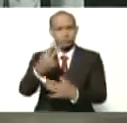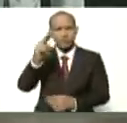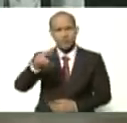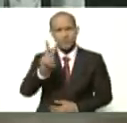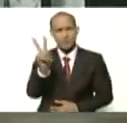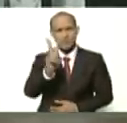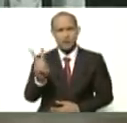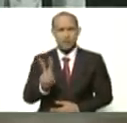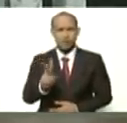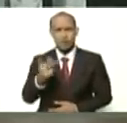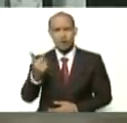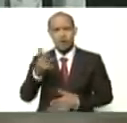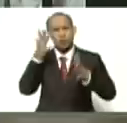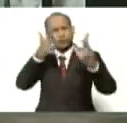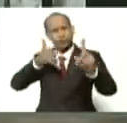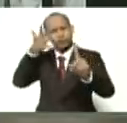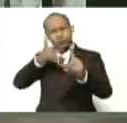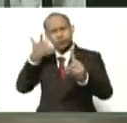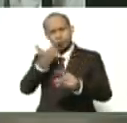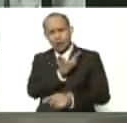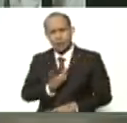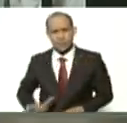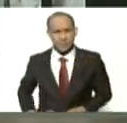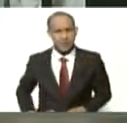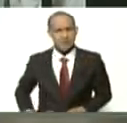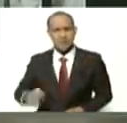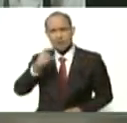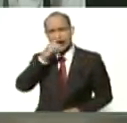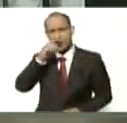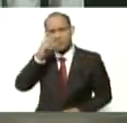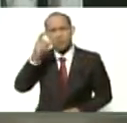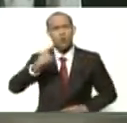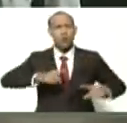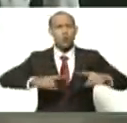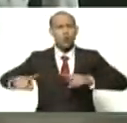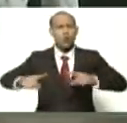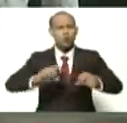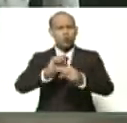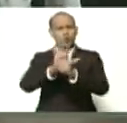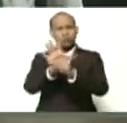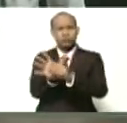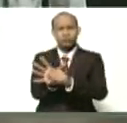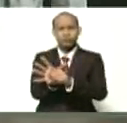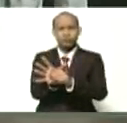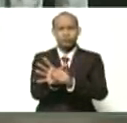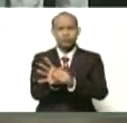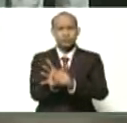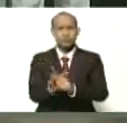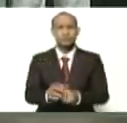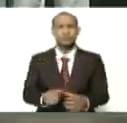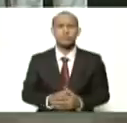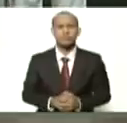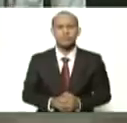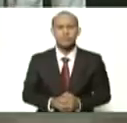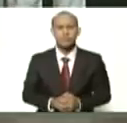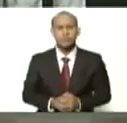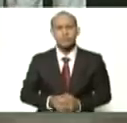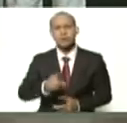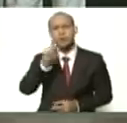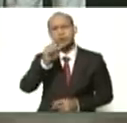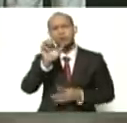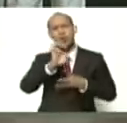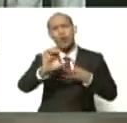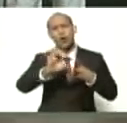con sus orientaciones para gestionar lo que es la pandemia del cob y 19 uno de los